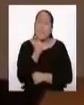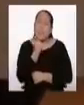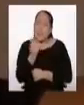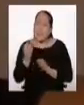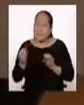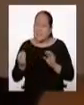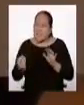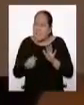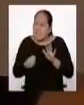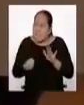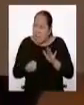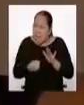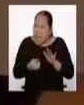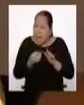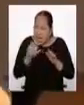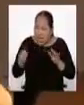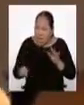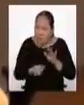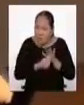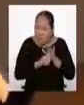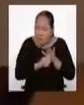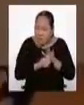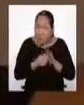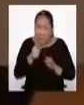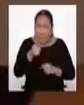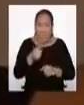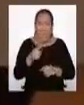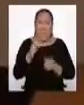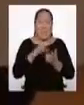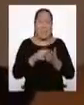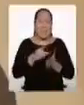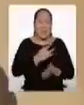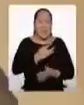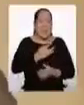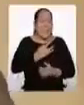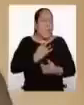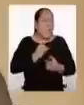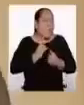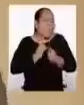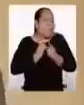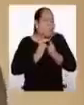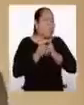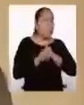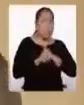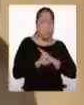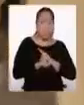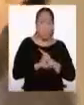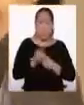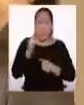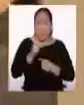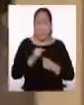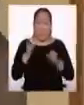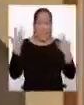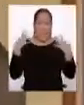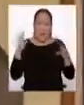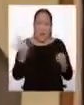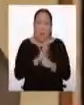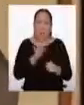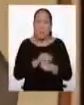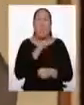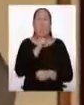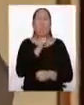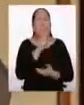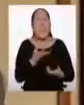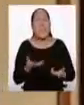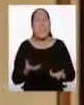esa esencia que hace que tú despiertes una habilidad, pero en completo. No